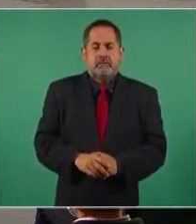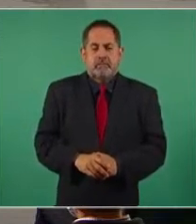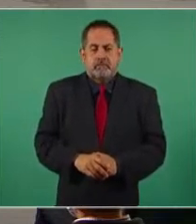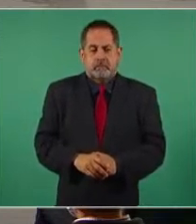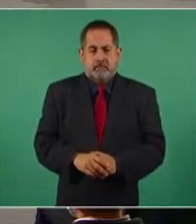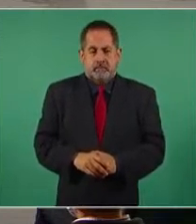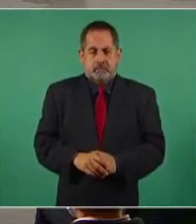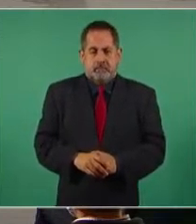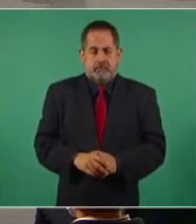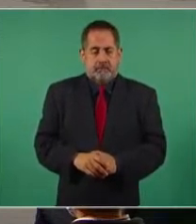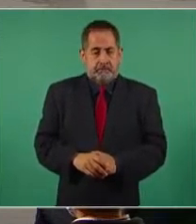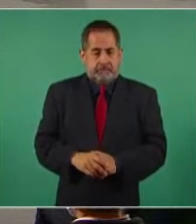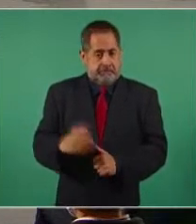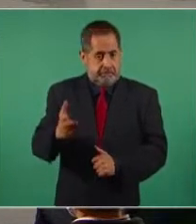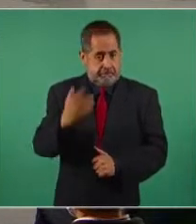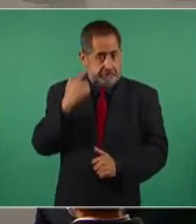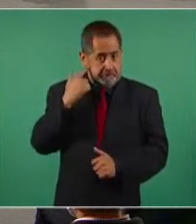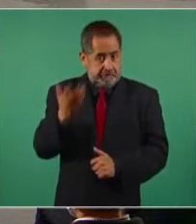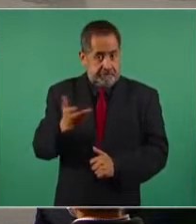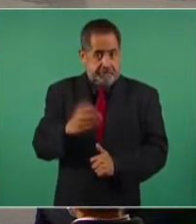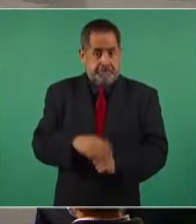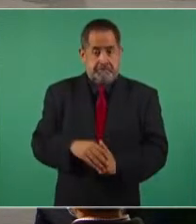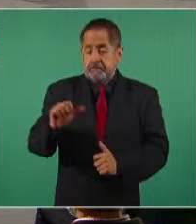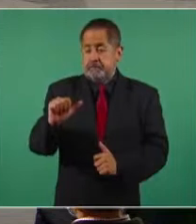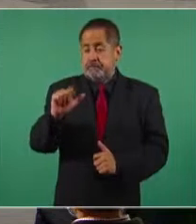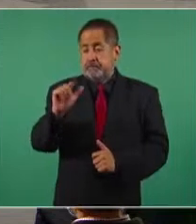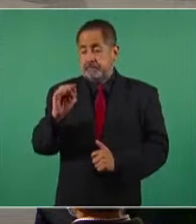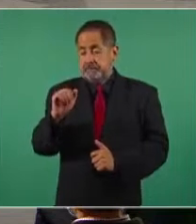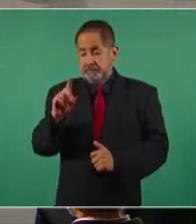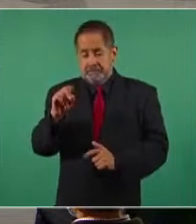adelante alfredo